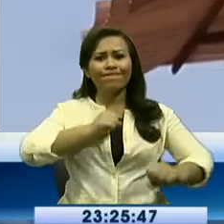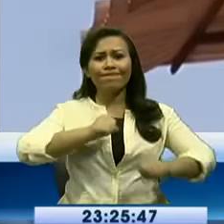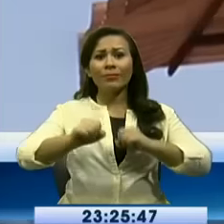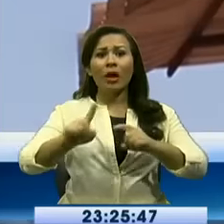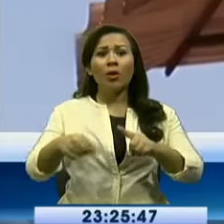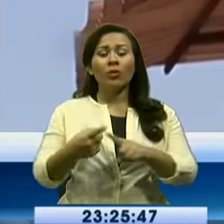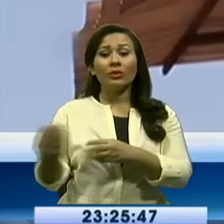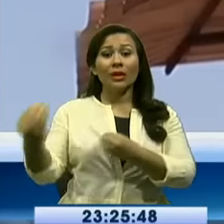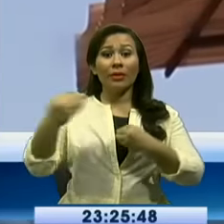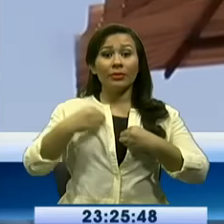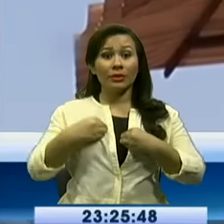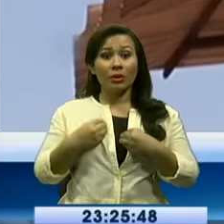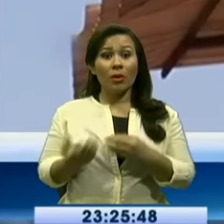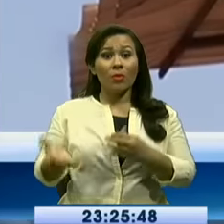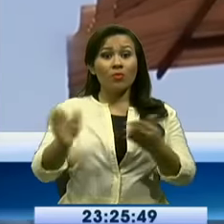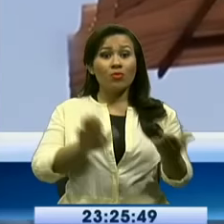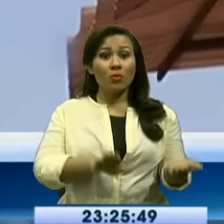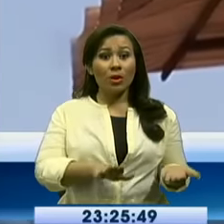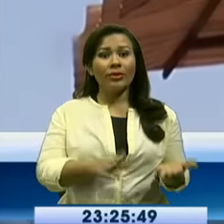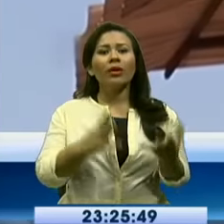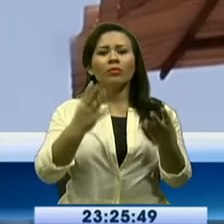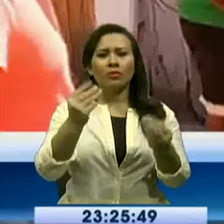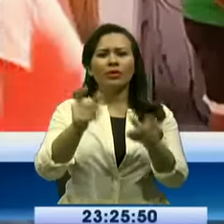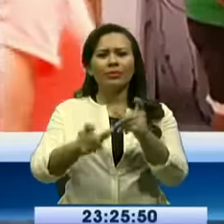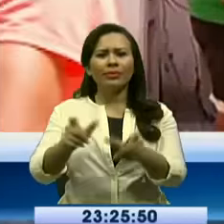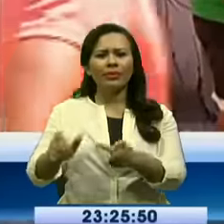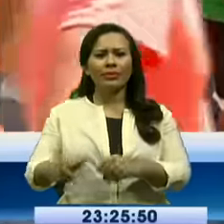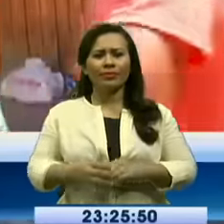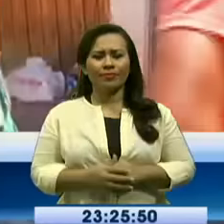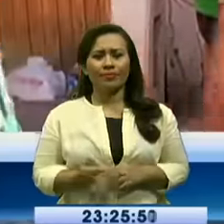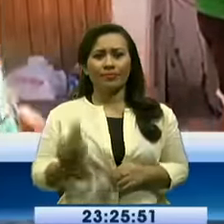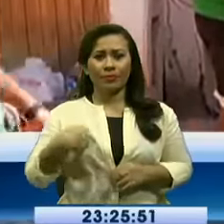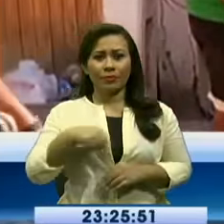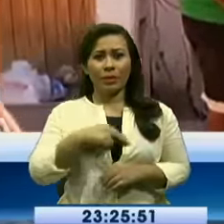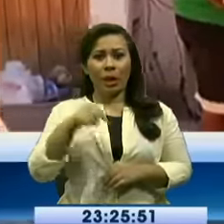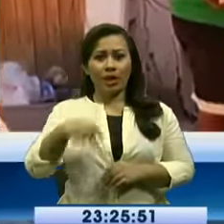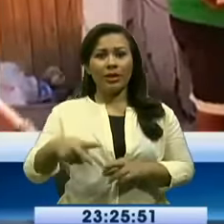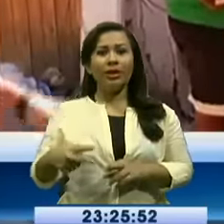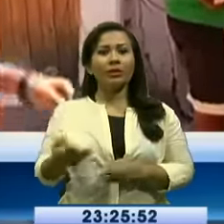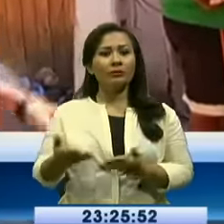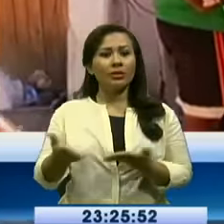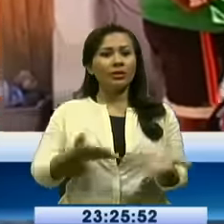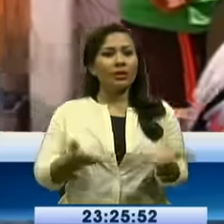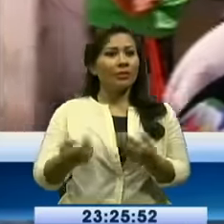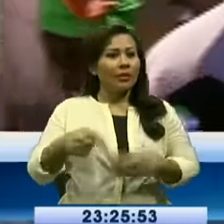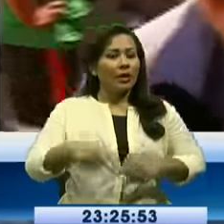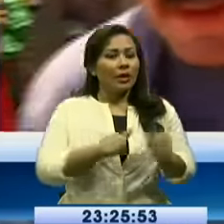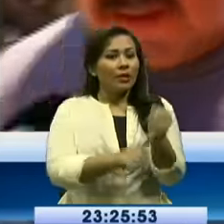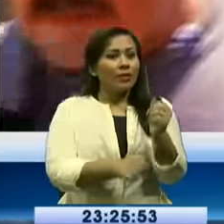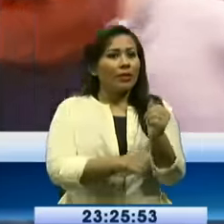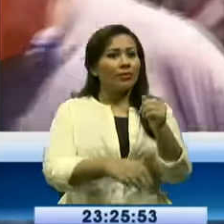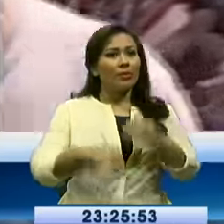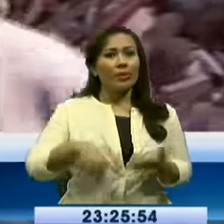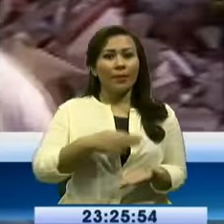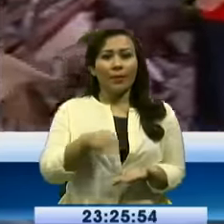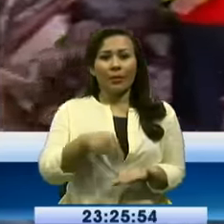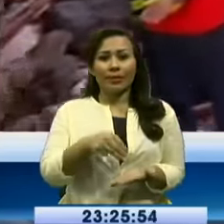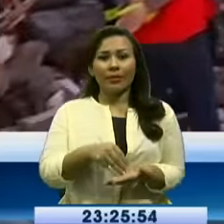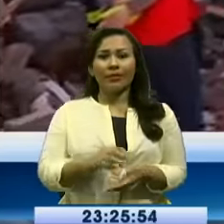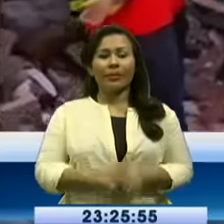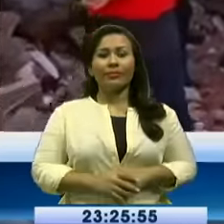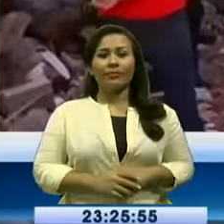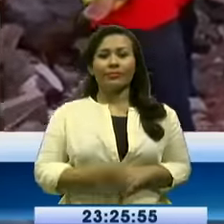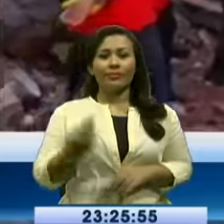ha confirmado la muerte de decenas de personas. Hemos venido a prestar nuestro contingente aquí a nuestros hermanos de Manabí. Hemos estado